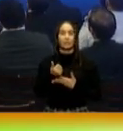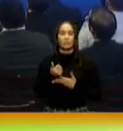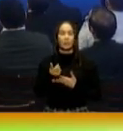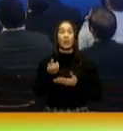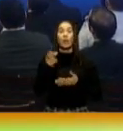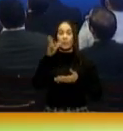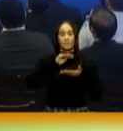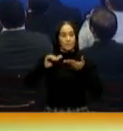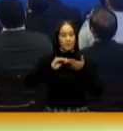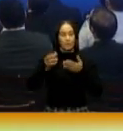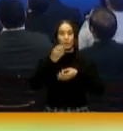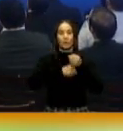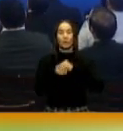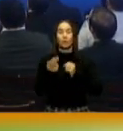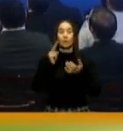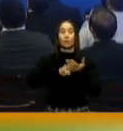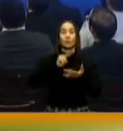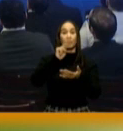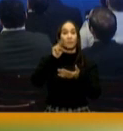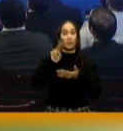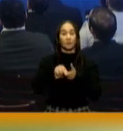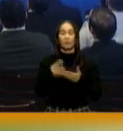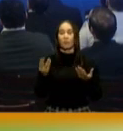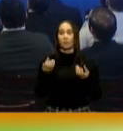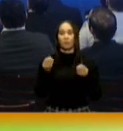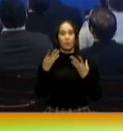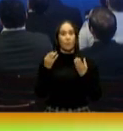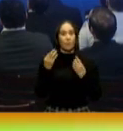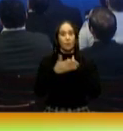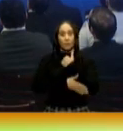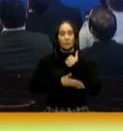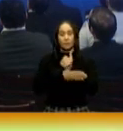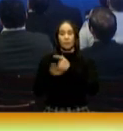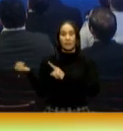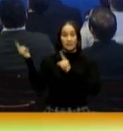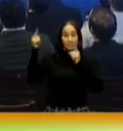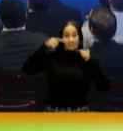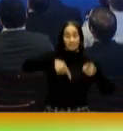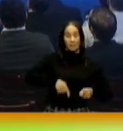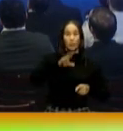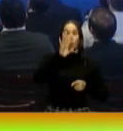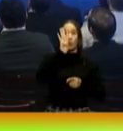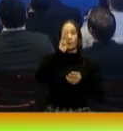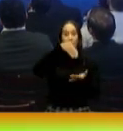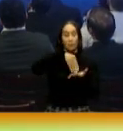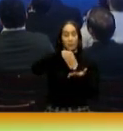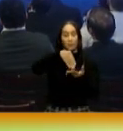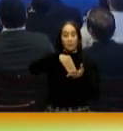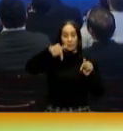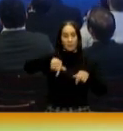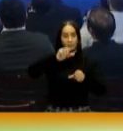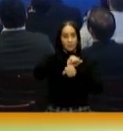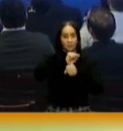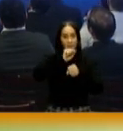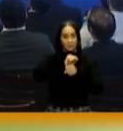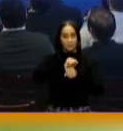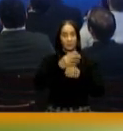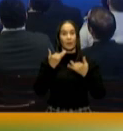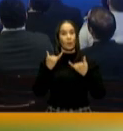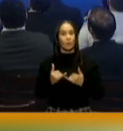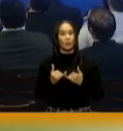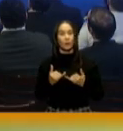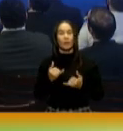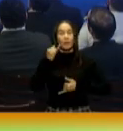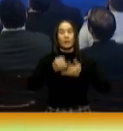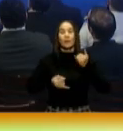época ya no es está ahí pero es parte y se está planificando incursionar nueva vez o tenerla como